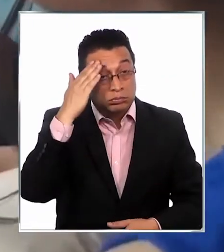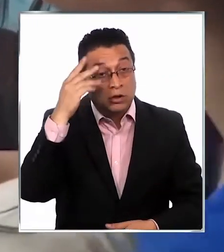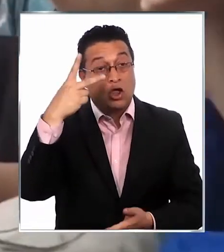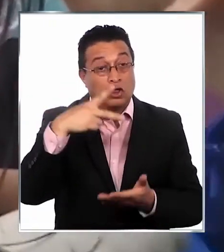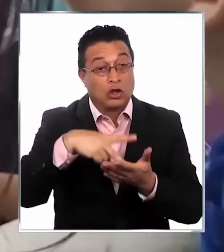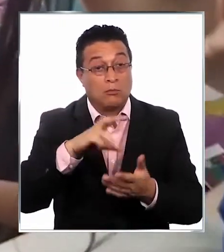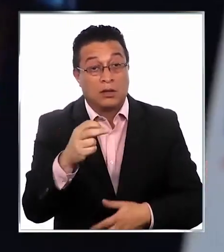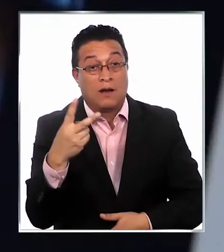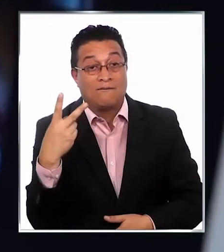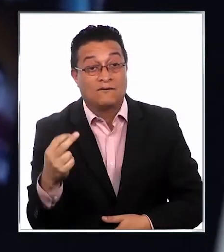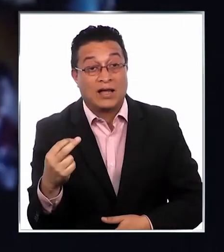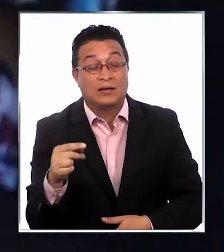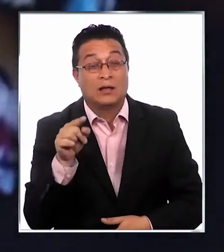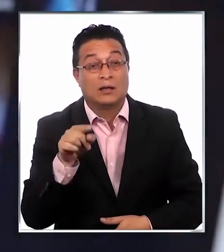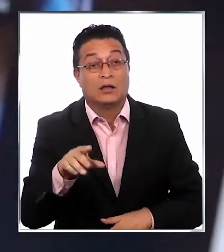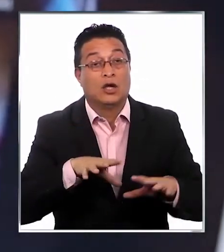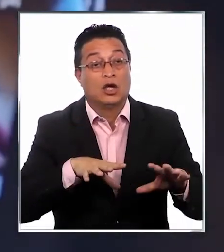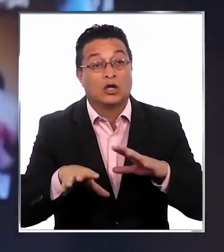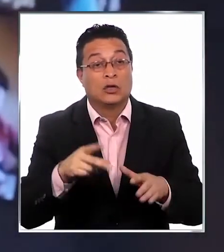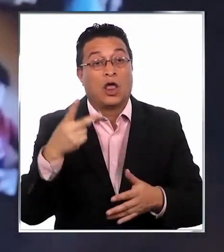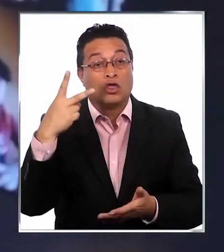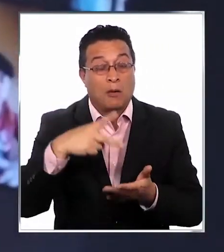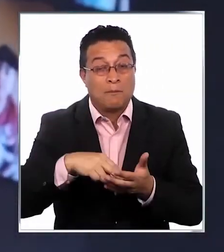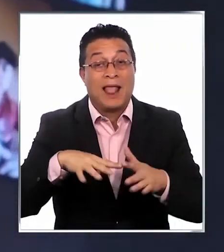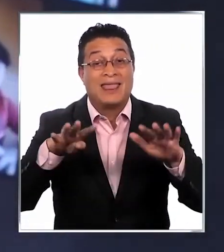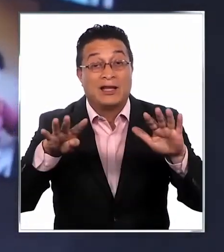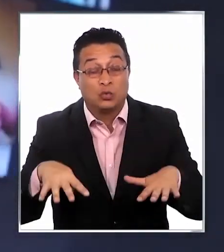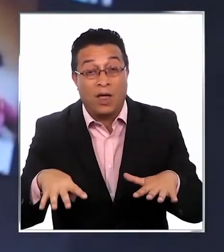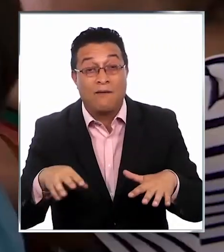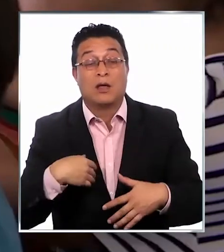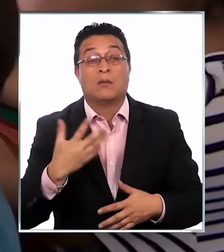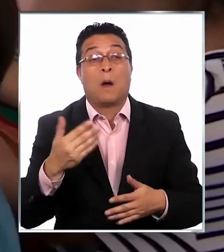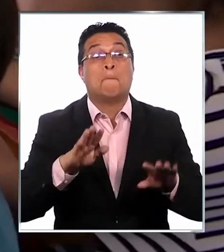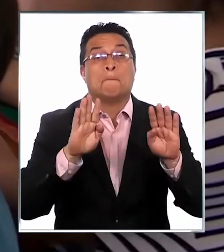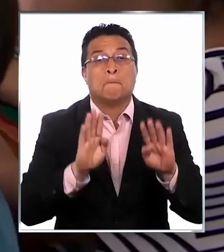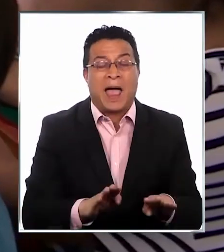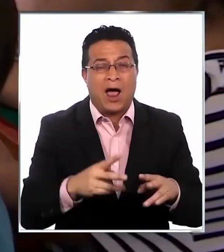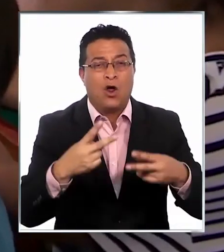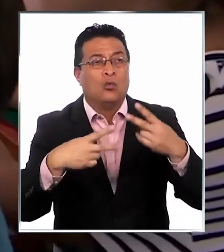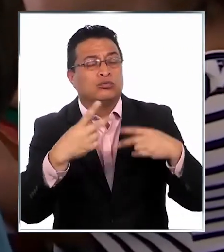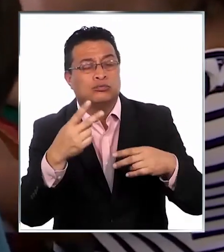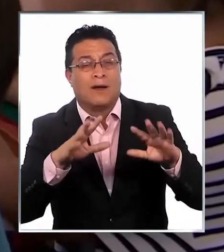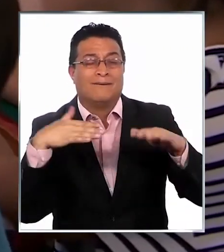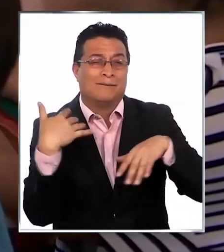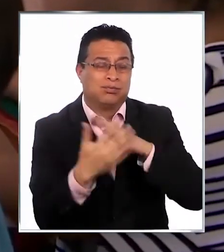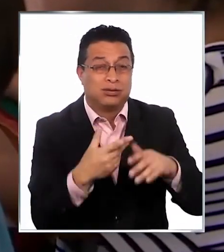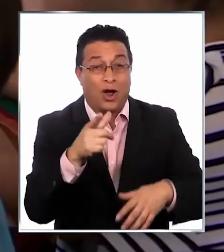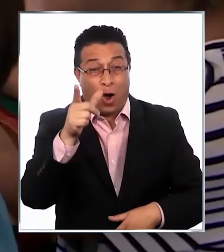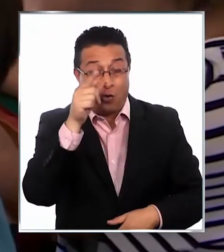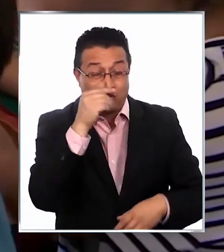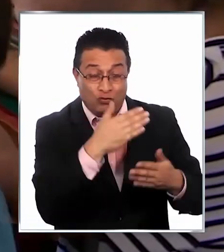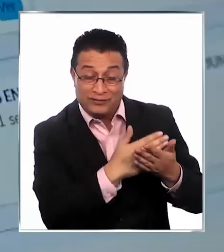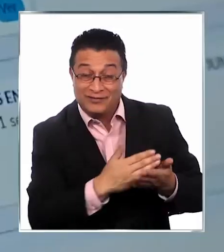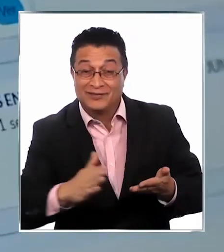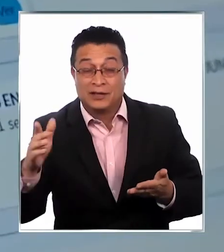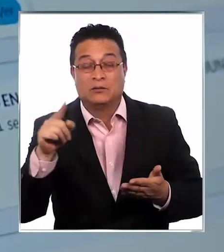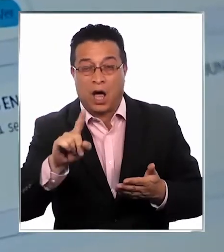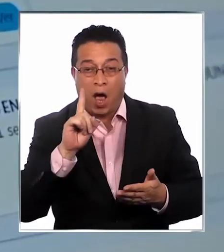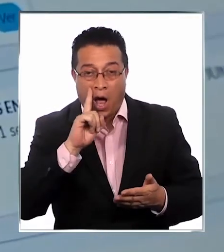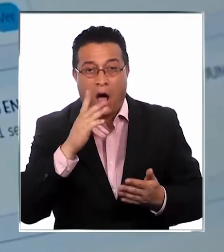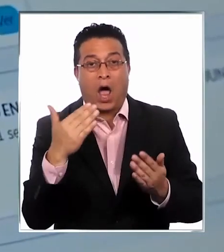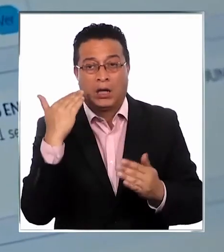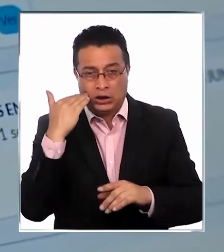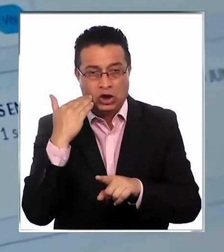2020 y eventos que tuvimos el 2019, como paros y luego hechos de violencia a partir de octubre, tenemos niños